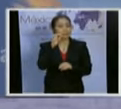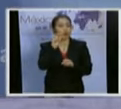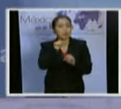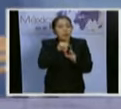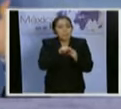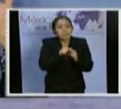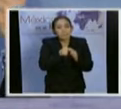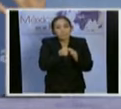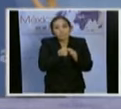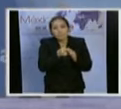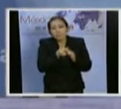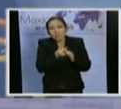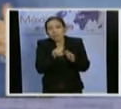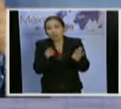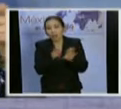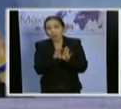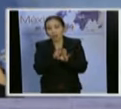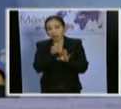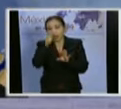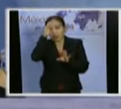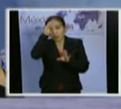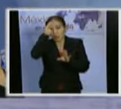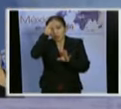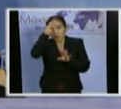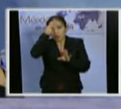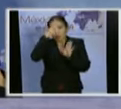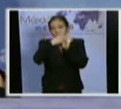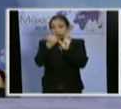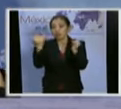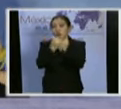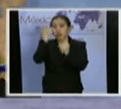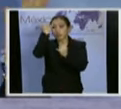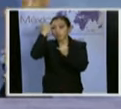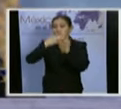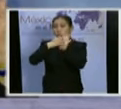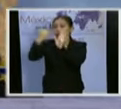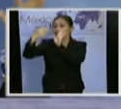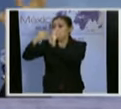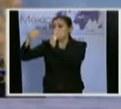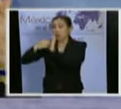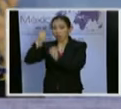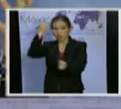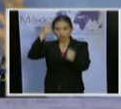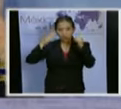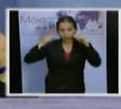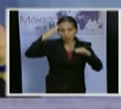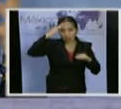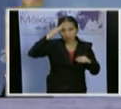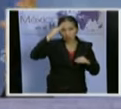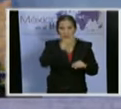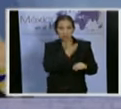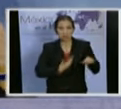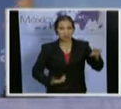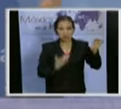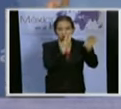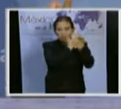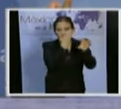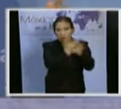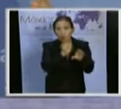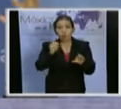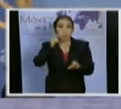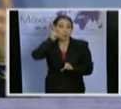empieza a ser el pensamiento dominante. Actualmente, líderes tan diferentes como Barack Obama o incluso